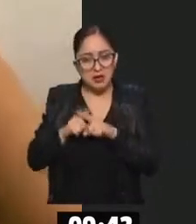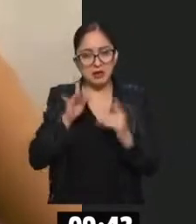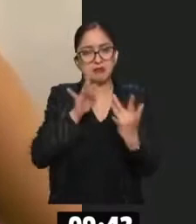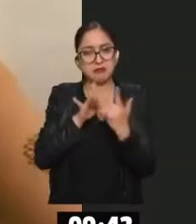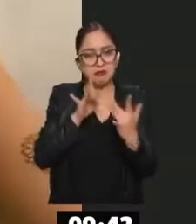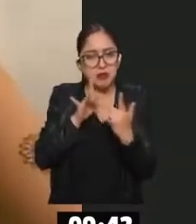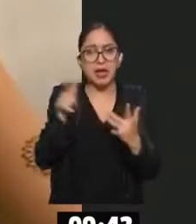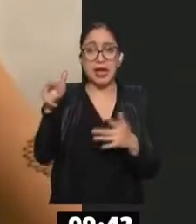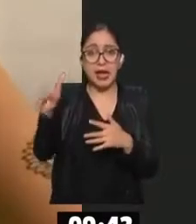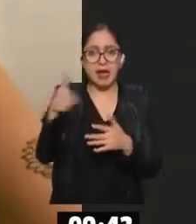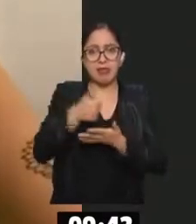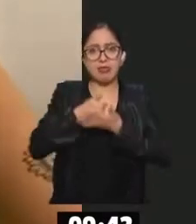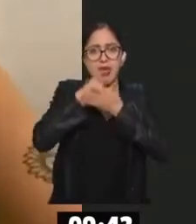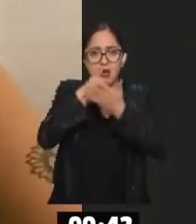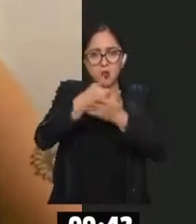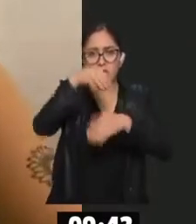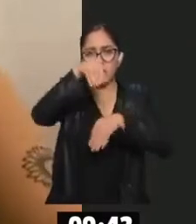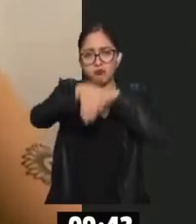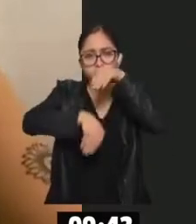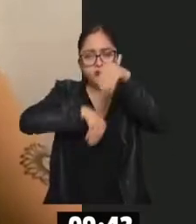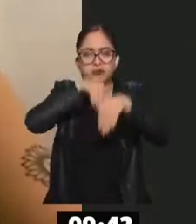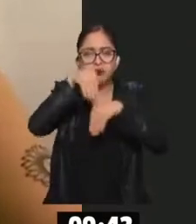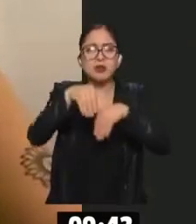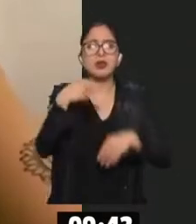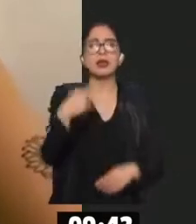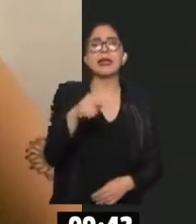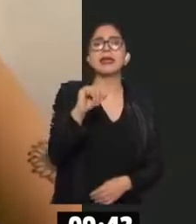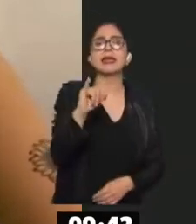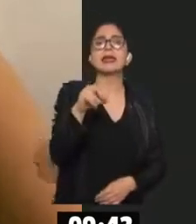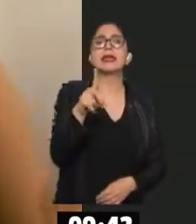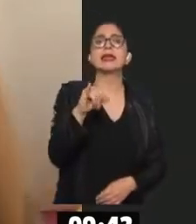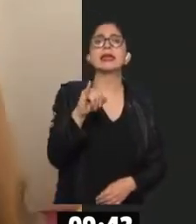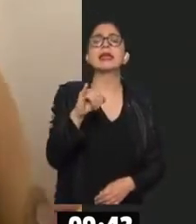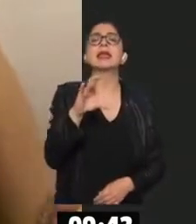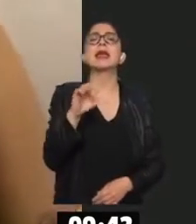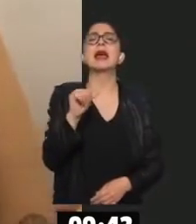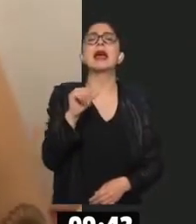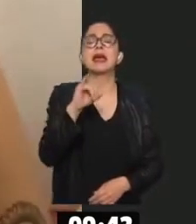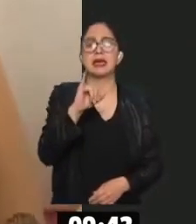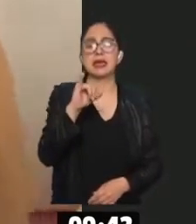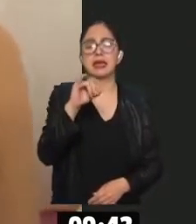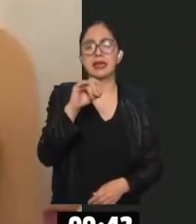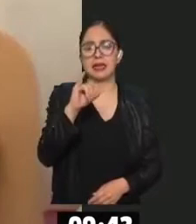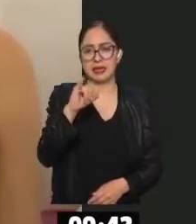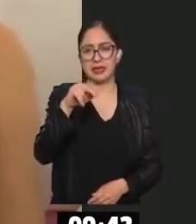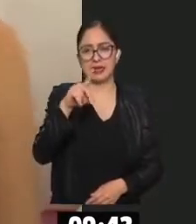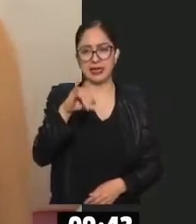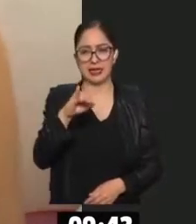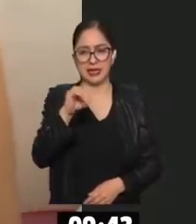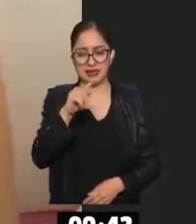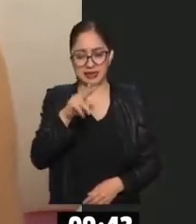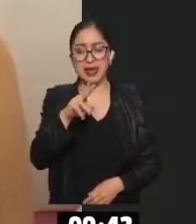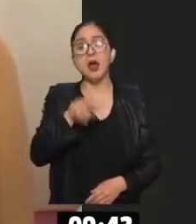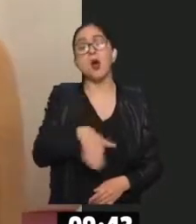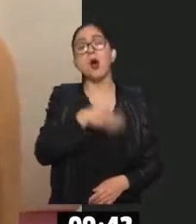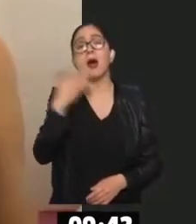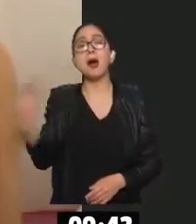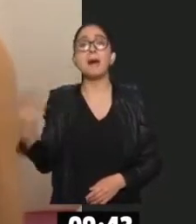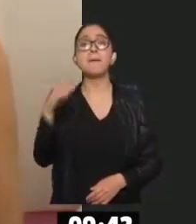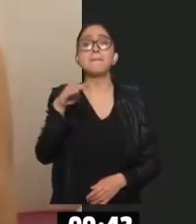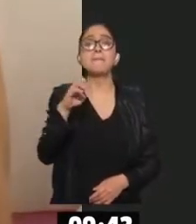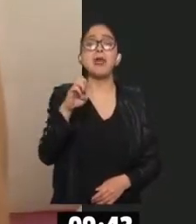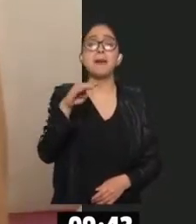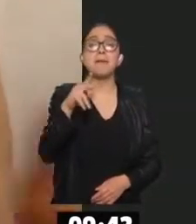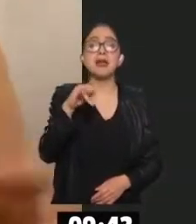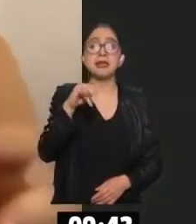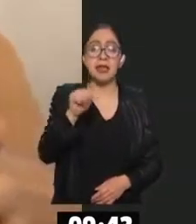hacen todo en este programa Indicaster y está también la membresía Academy y en esta